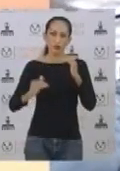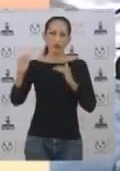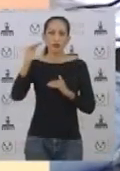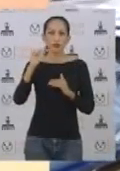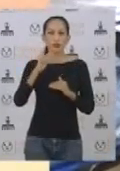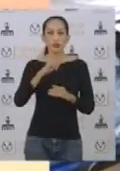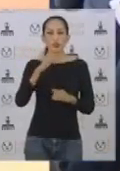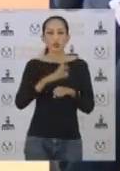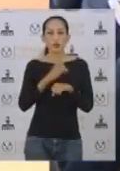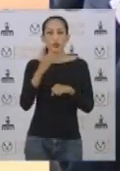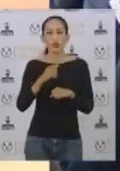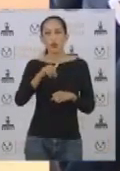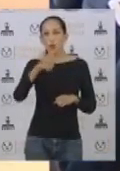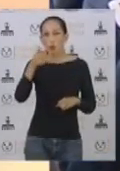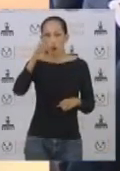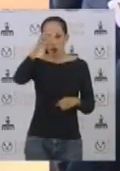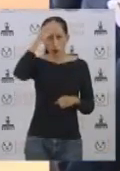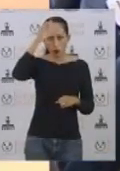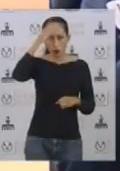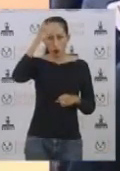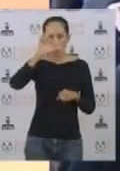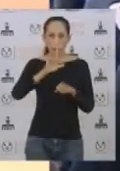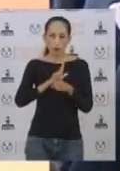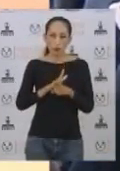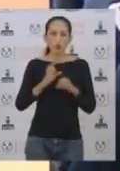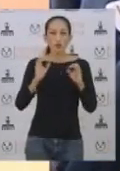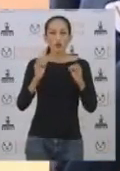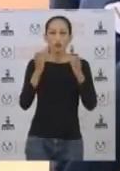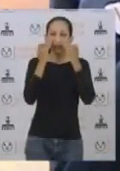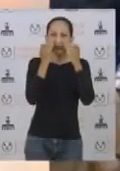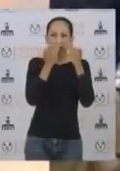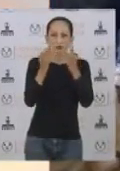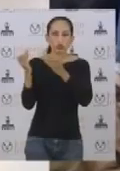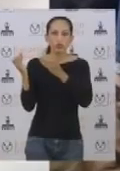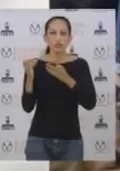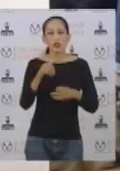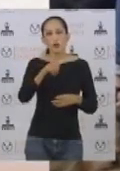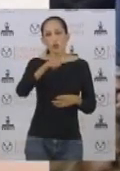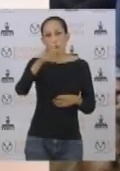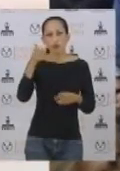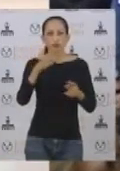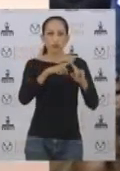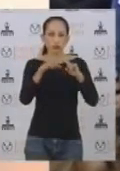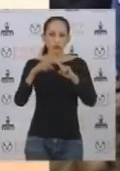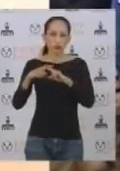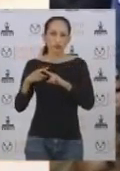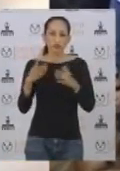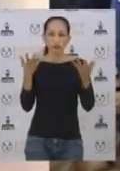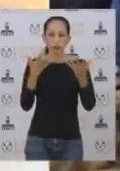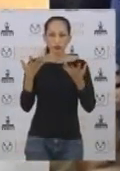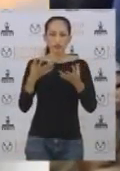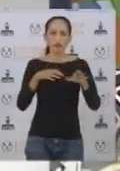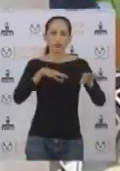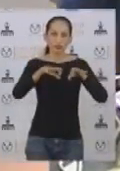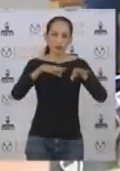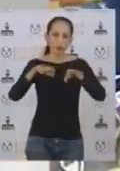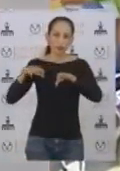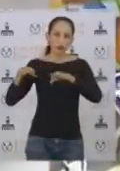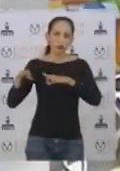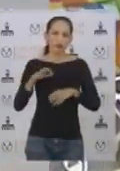que al estar en contacto con otra cultura y sistemas educativos, es posible visualizar las oportunidades que pueden presentarse en tu vida